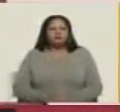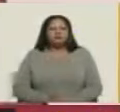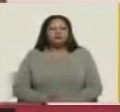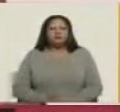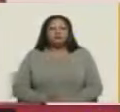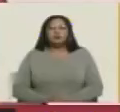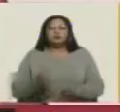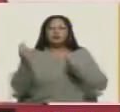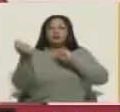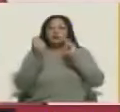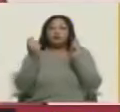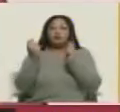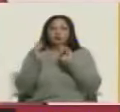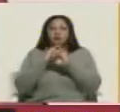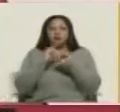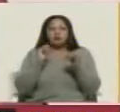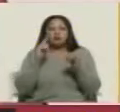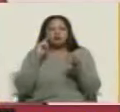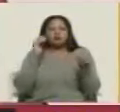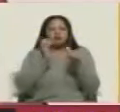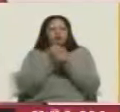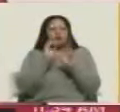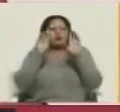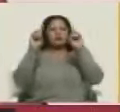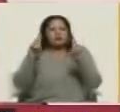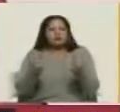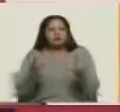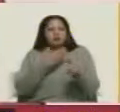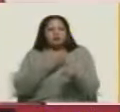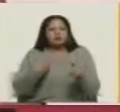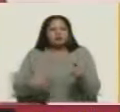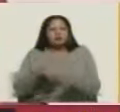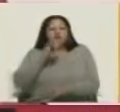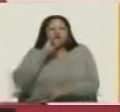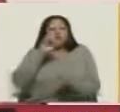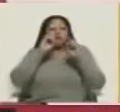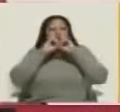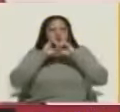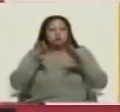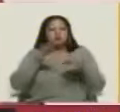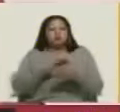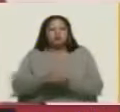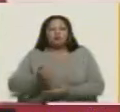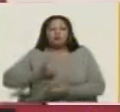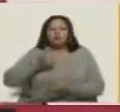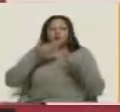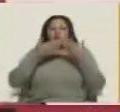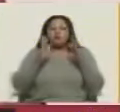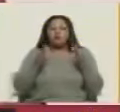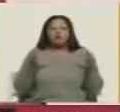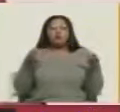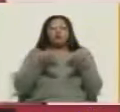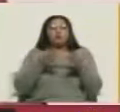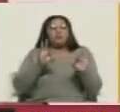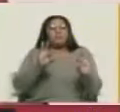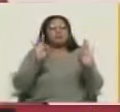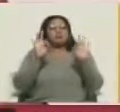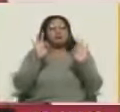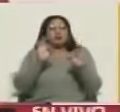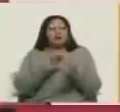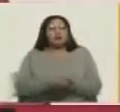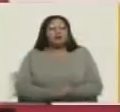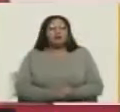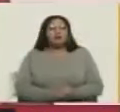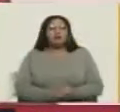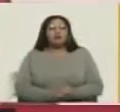discutimos allí, se tomó una decisión, el presidente la anunció, lo aprovecho y lo digo aquí públicamente, un equipo especial para el